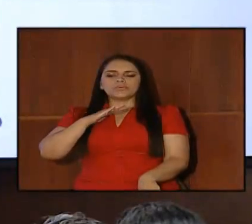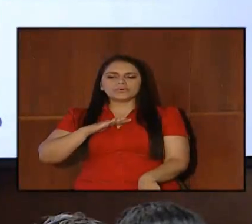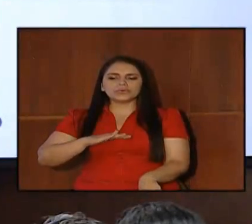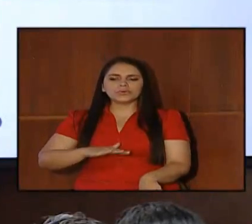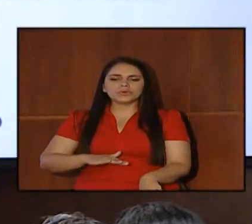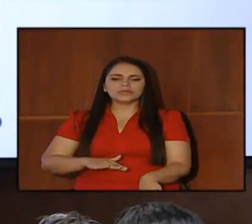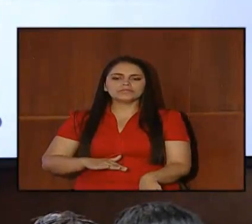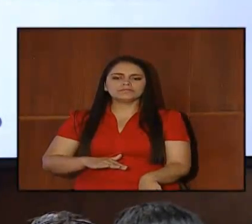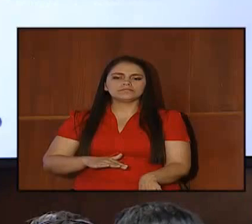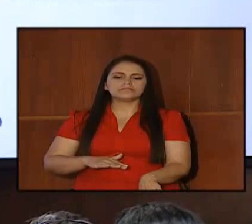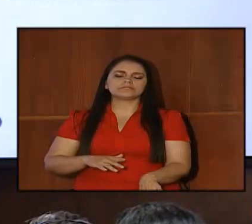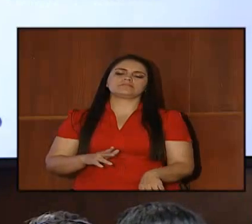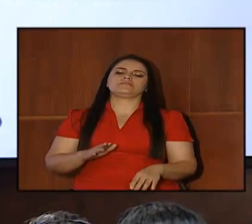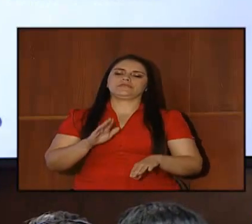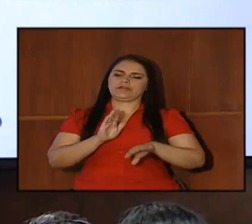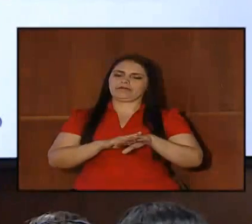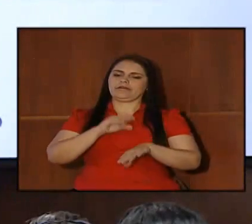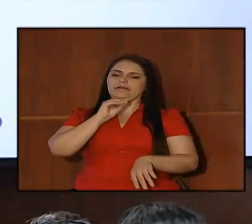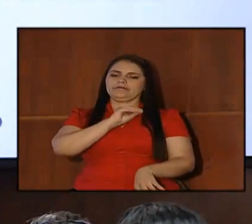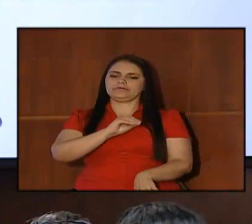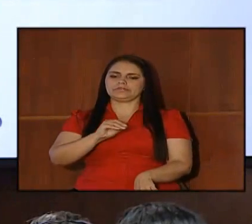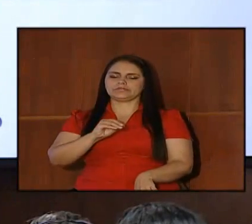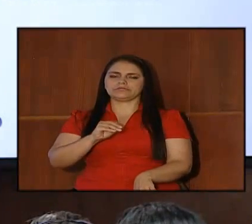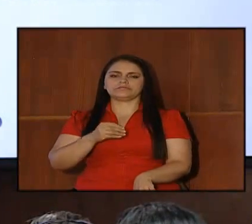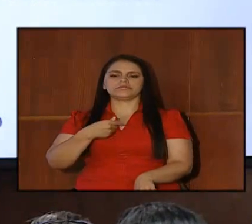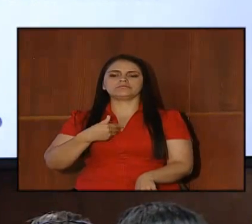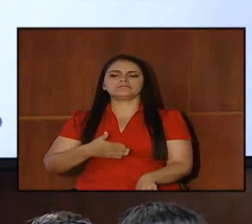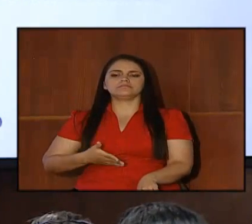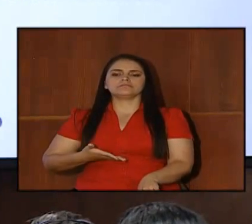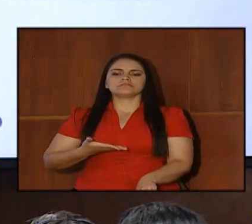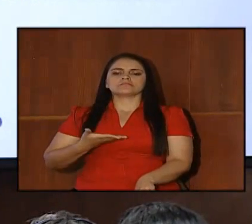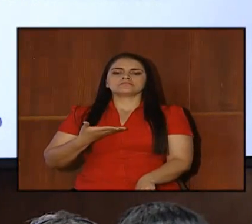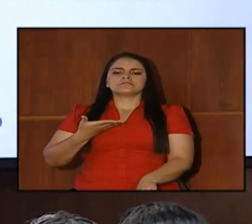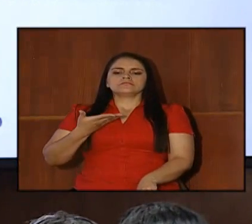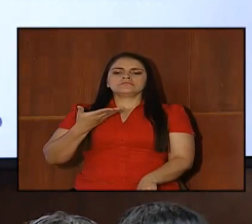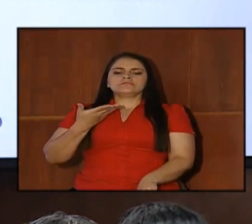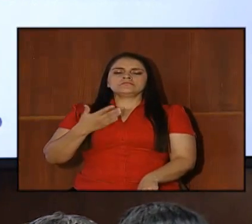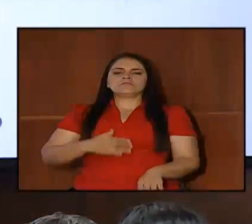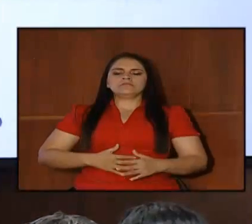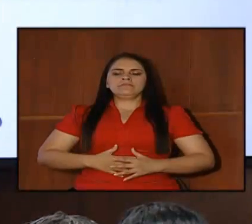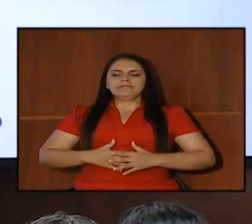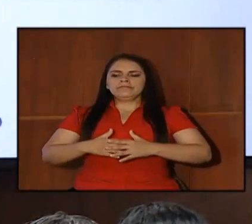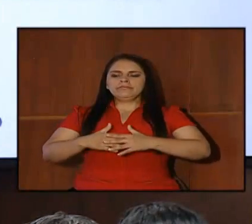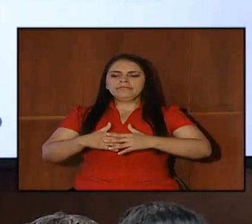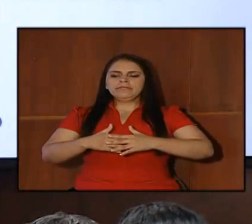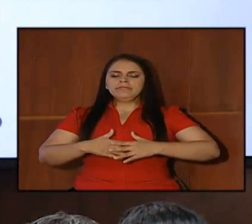Acá el énfasis es que usted le va a decir, tome aire e infle la barriguita,